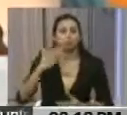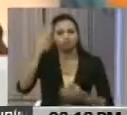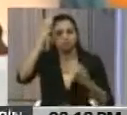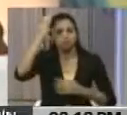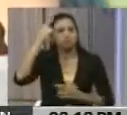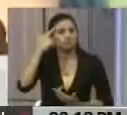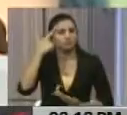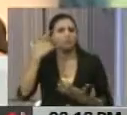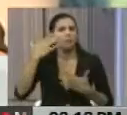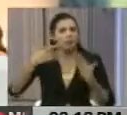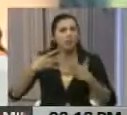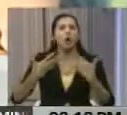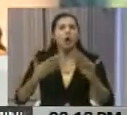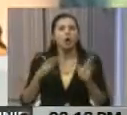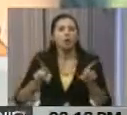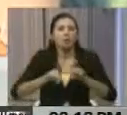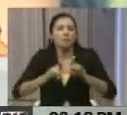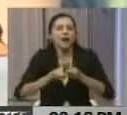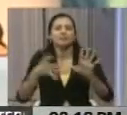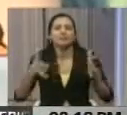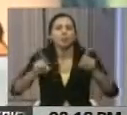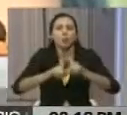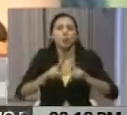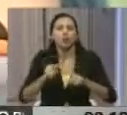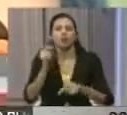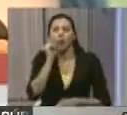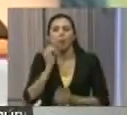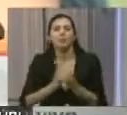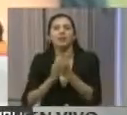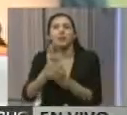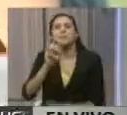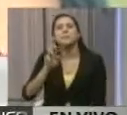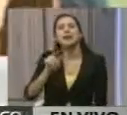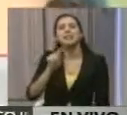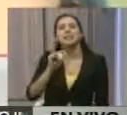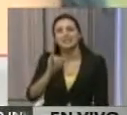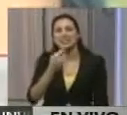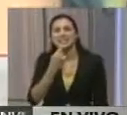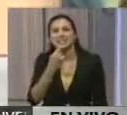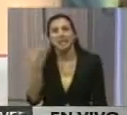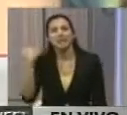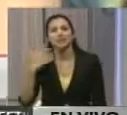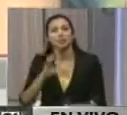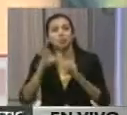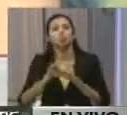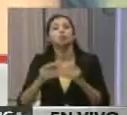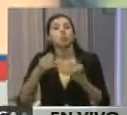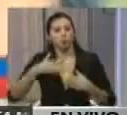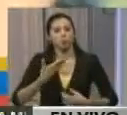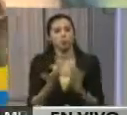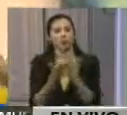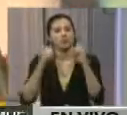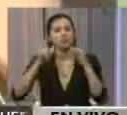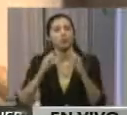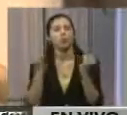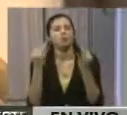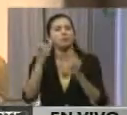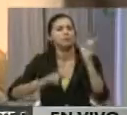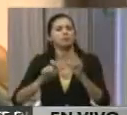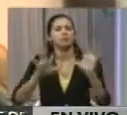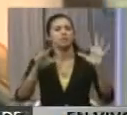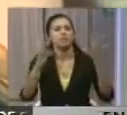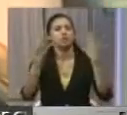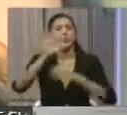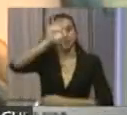nos vamos pareciendo a eso que Martí decía, que era la necesidad de ser cultos para ser libres. ¿Cuántos países están participando en esta actividad? Son